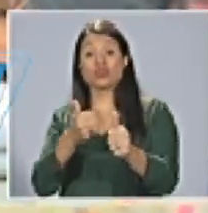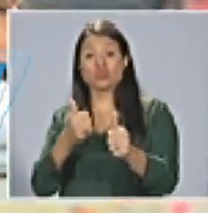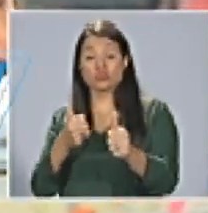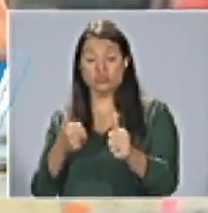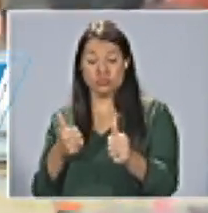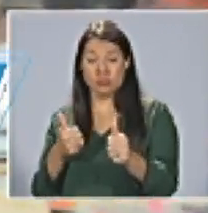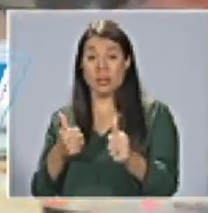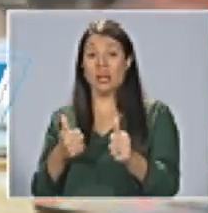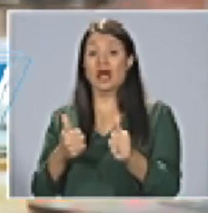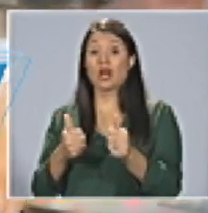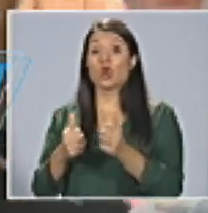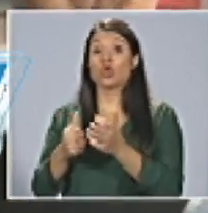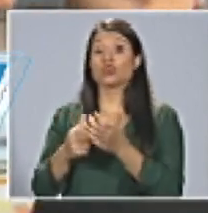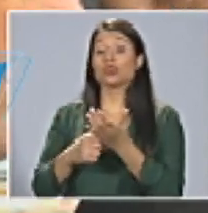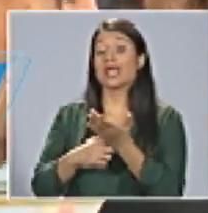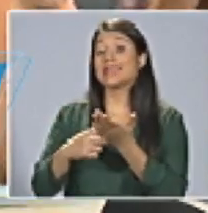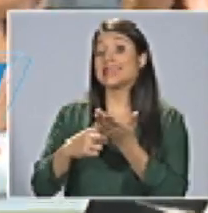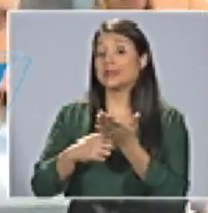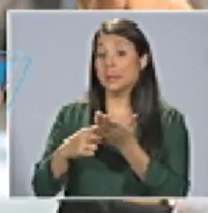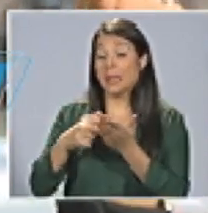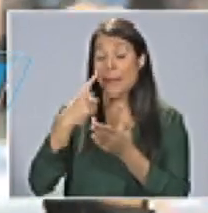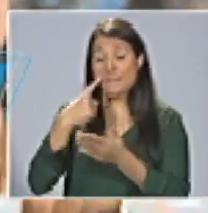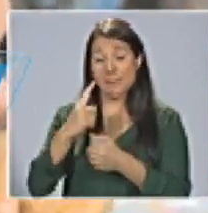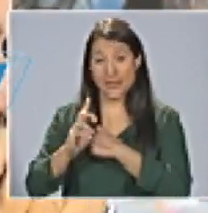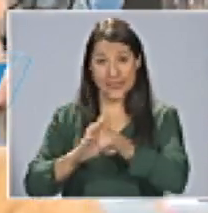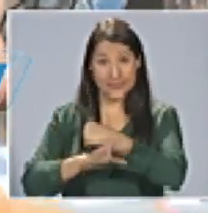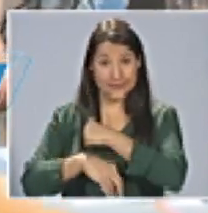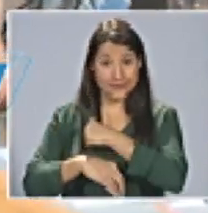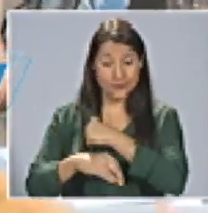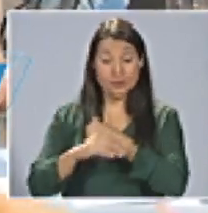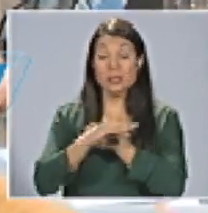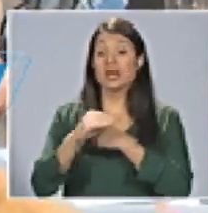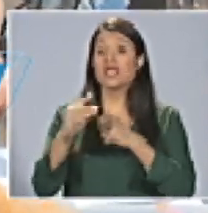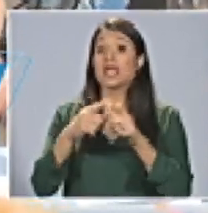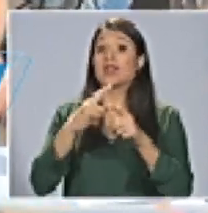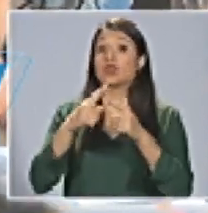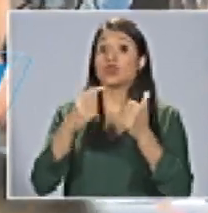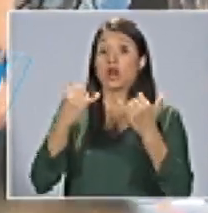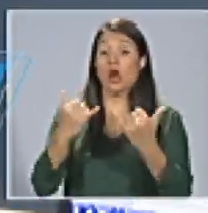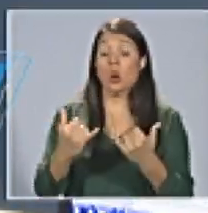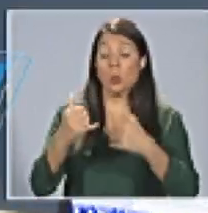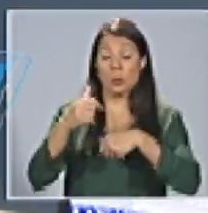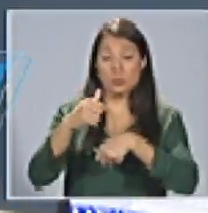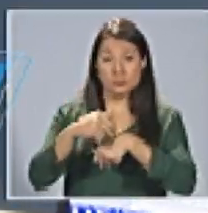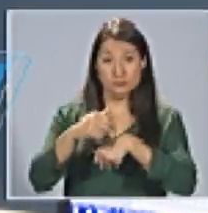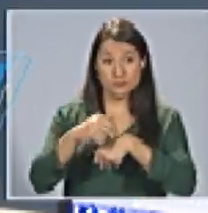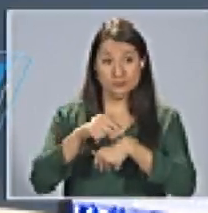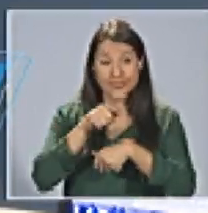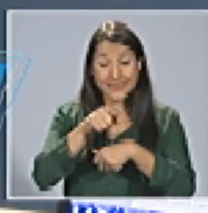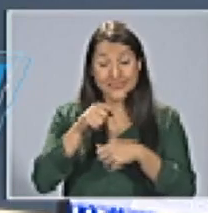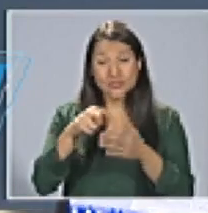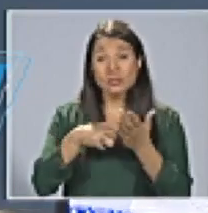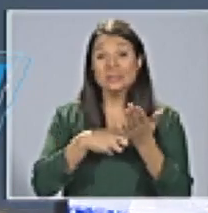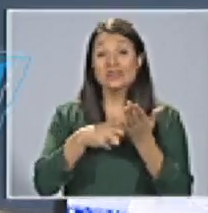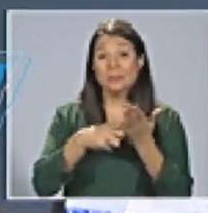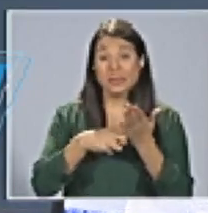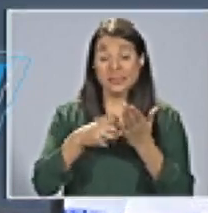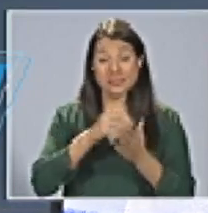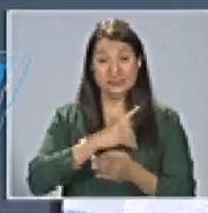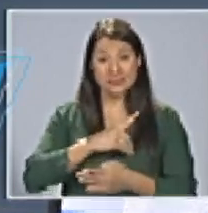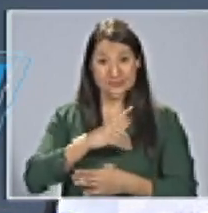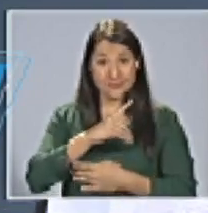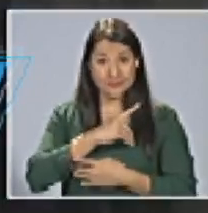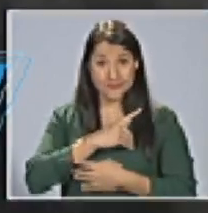expedientes disciplinarios, que no debería haber ocurrido. Y entonces, en este momento, esos expedientes disciplinarios